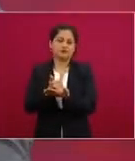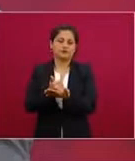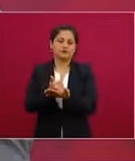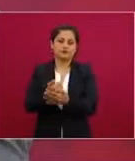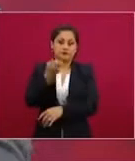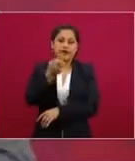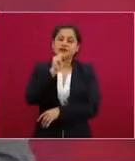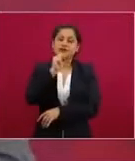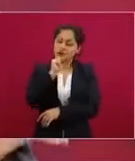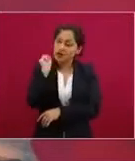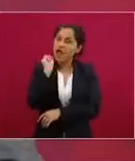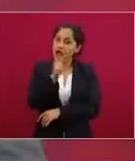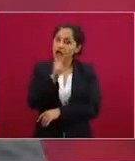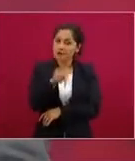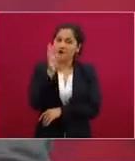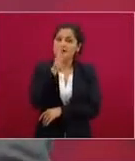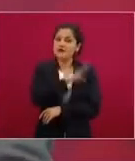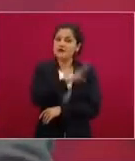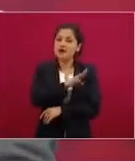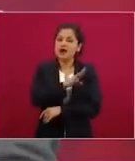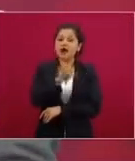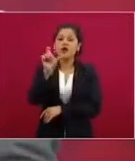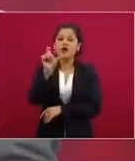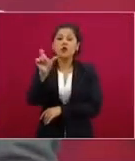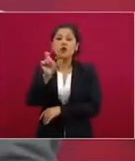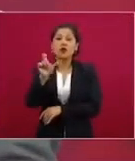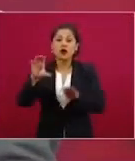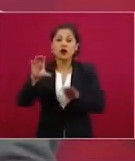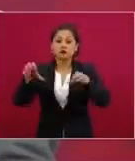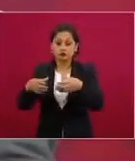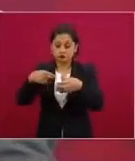al gobierno, las escuelas